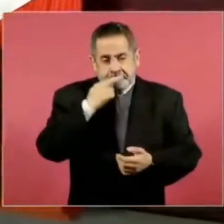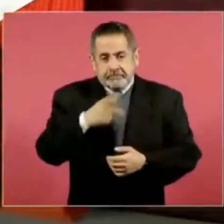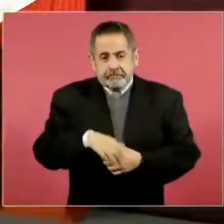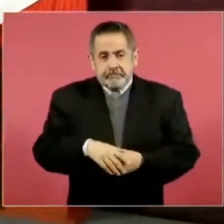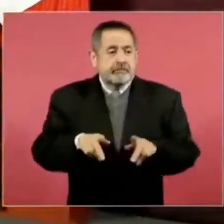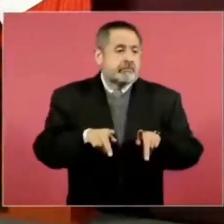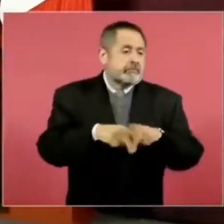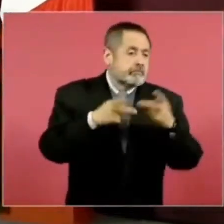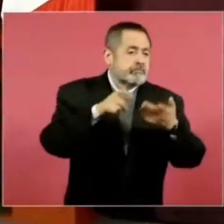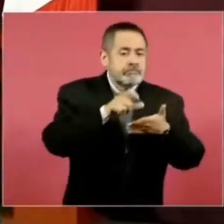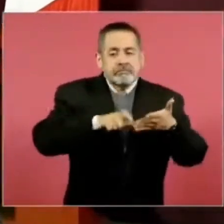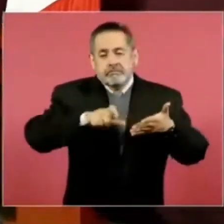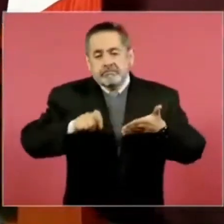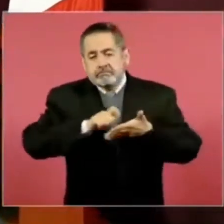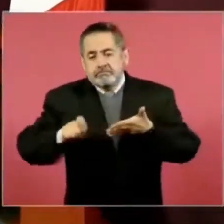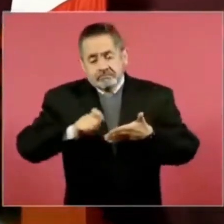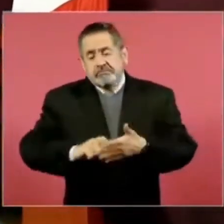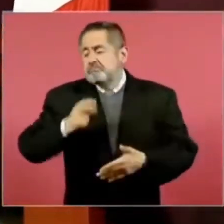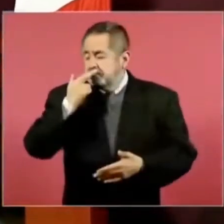columnistas,